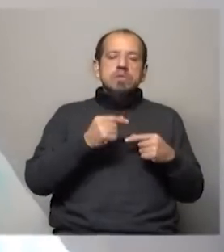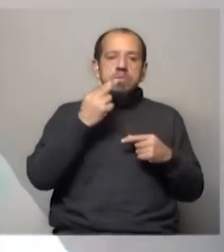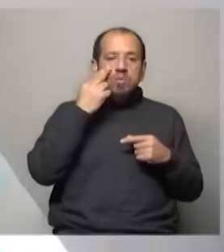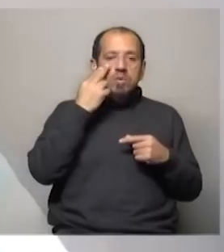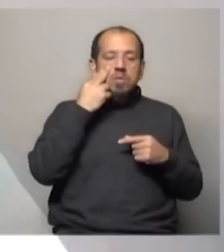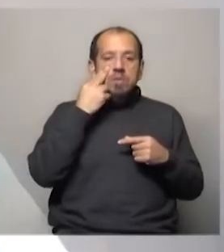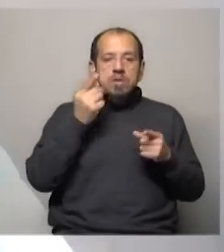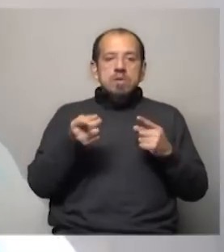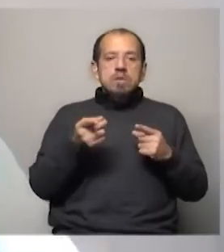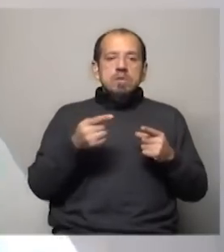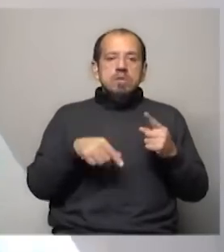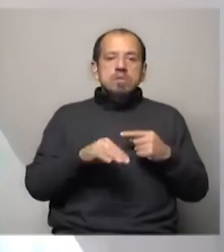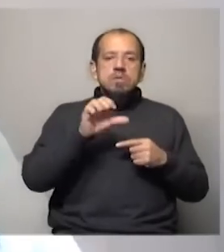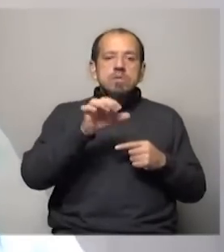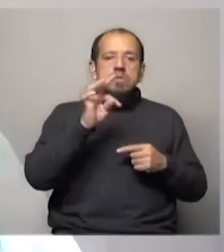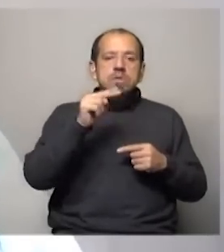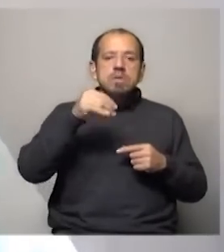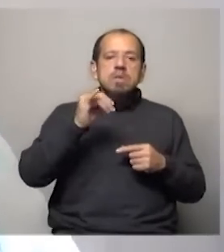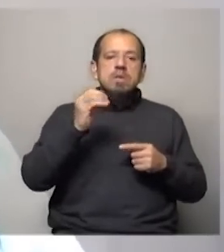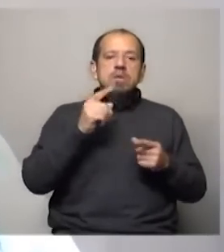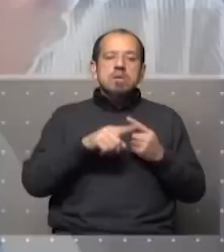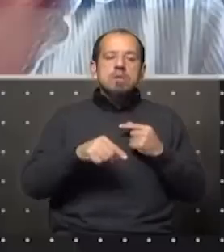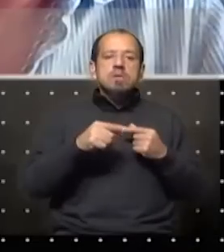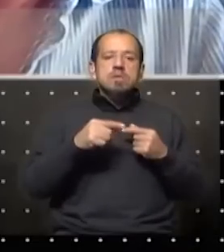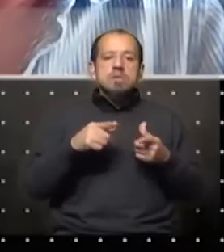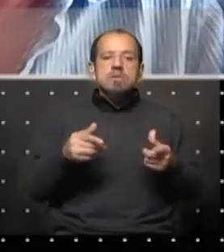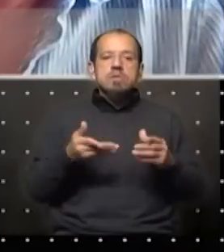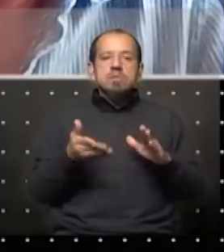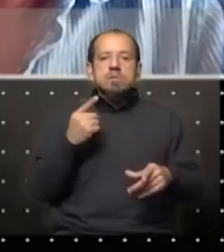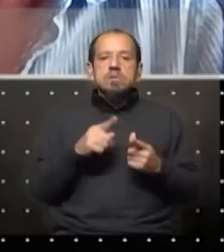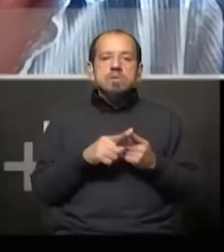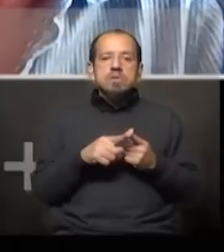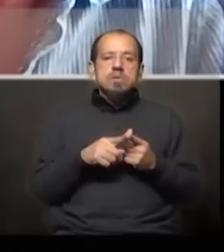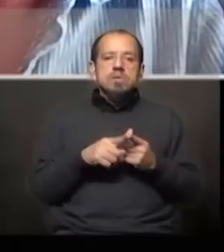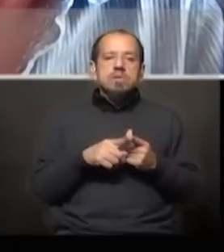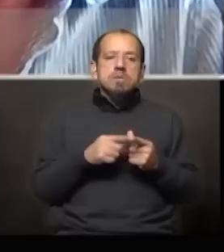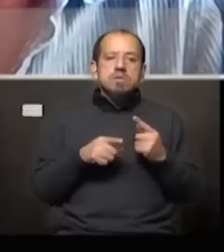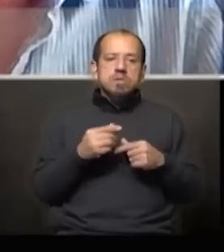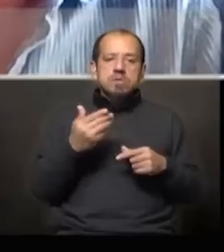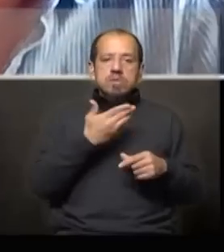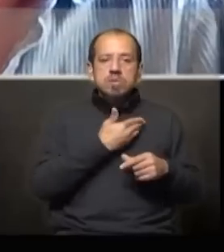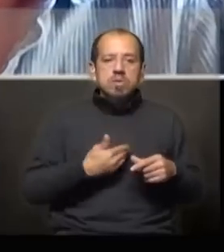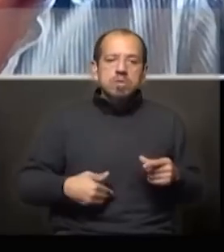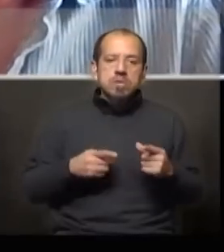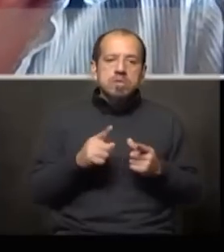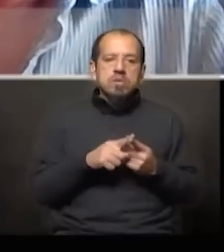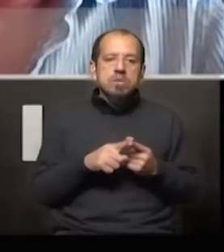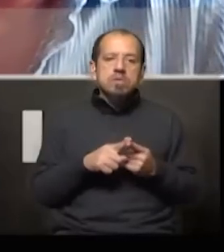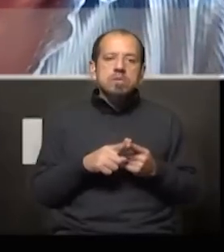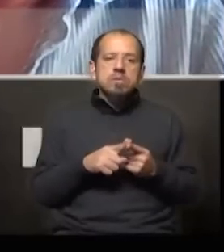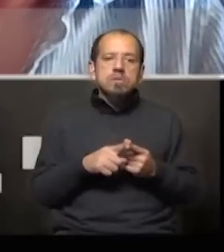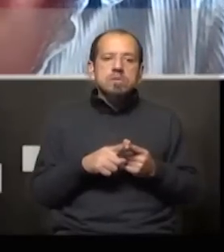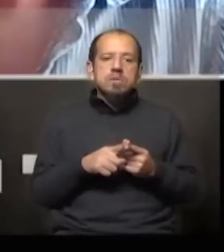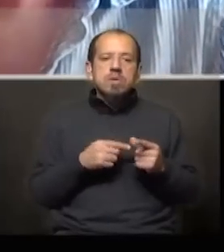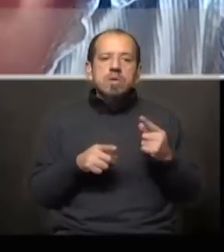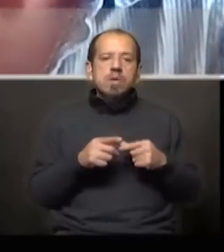racial o étnico no Esa es la presión más fuerte que se ejerce sobre el gobierno que es una versión por el